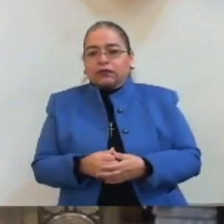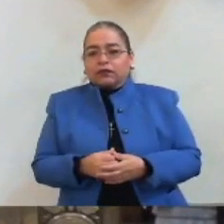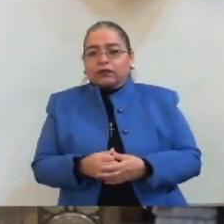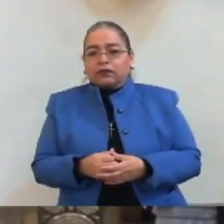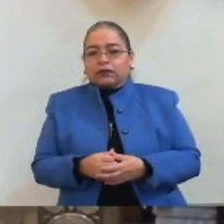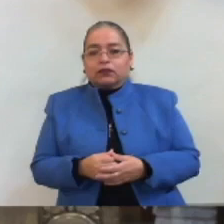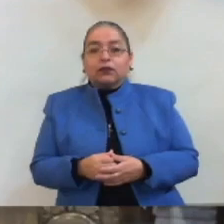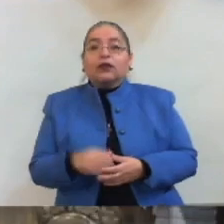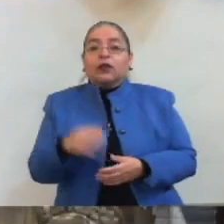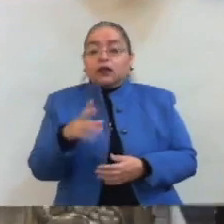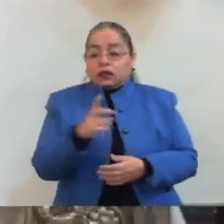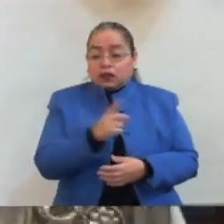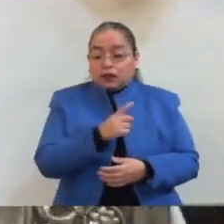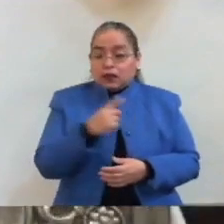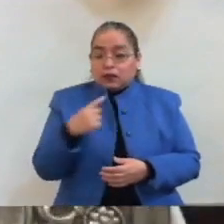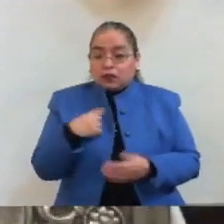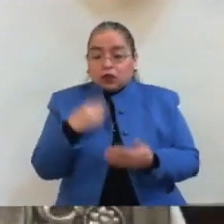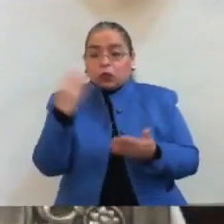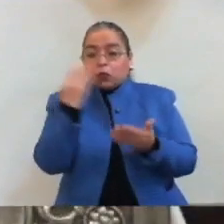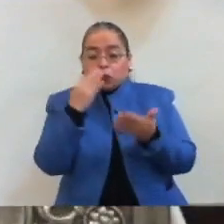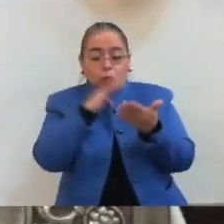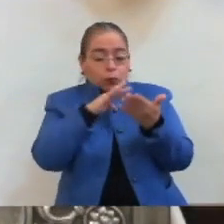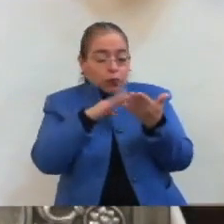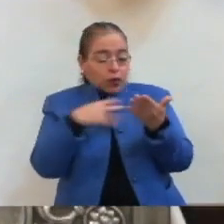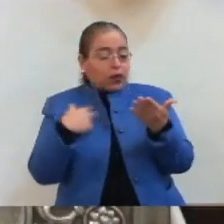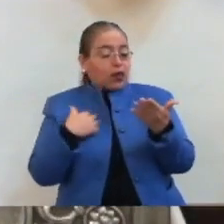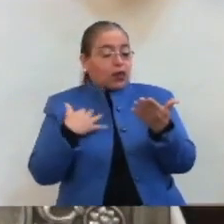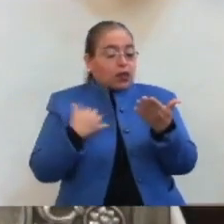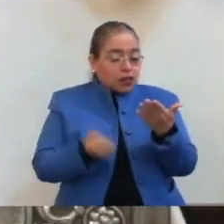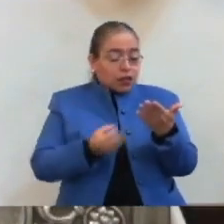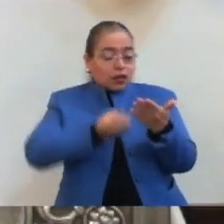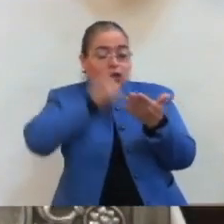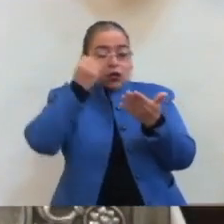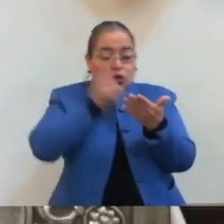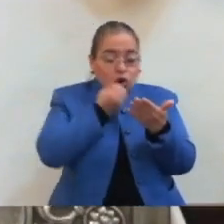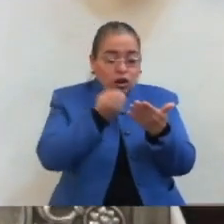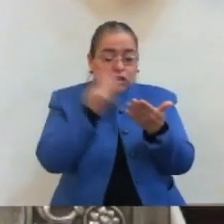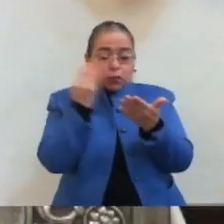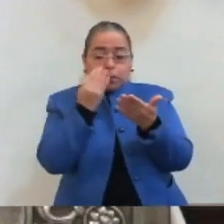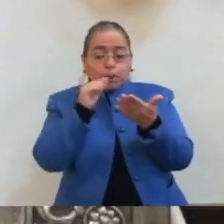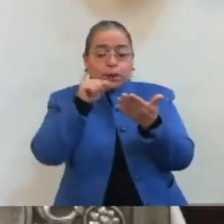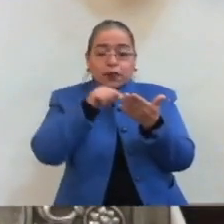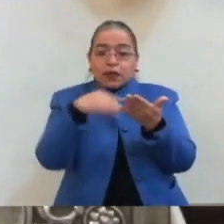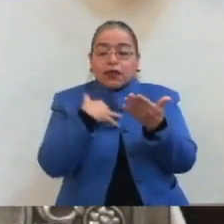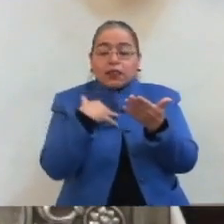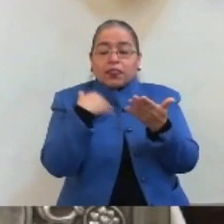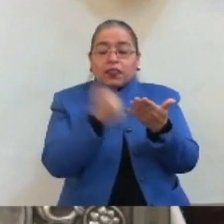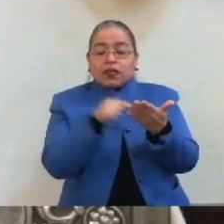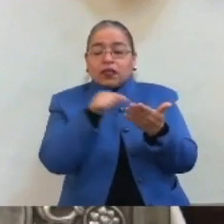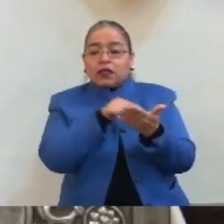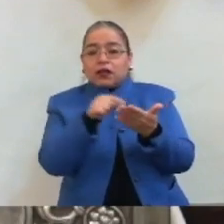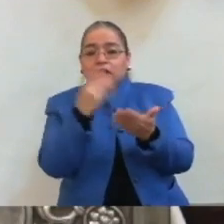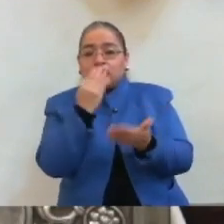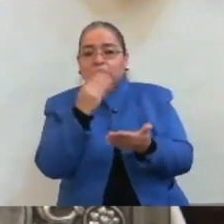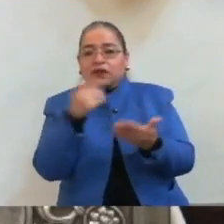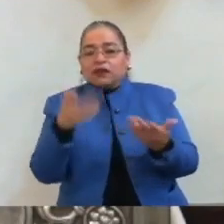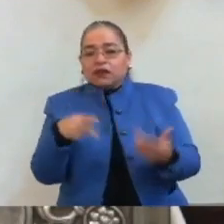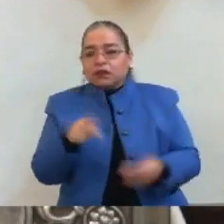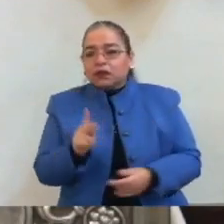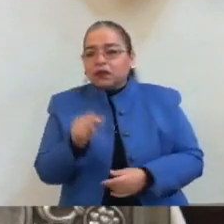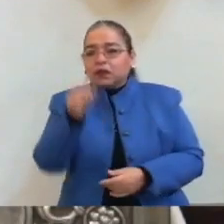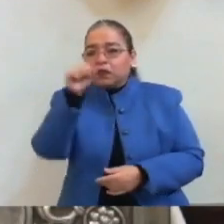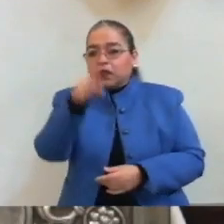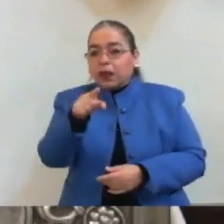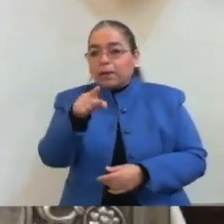hay que leer escuchar orar comprender pero sobre